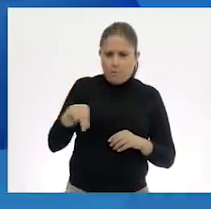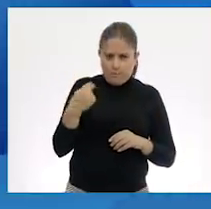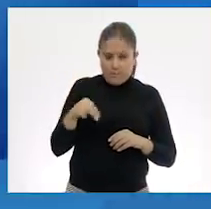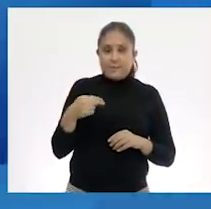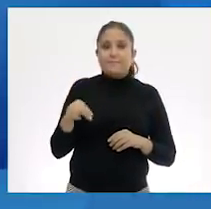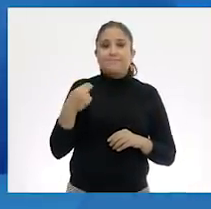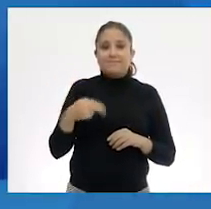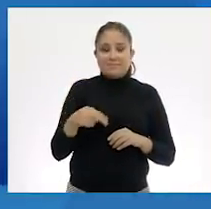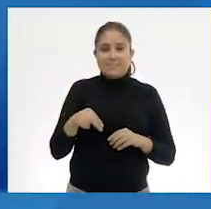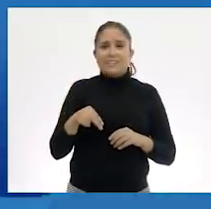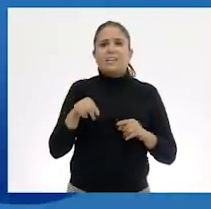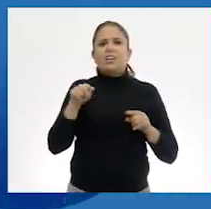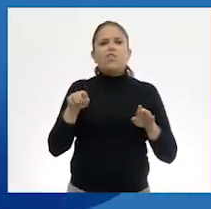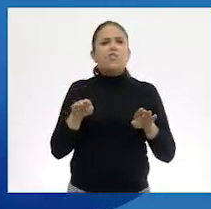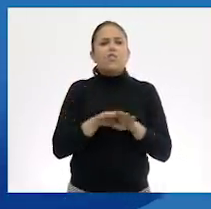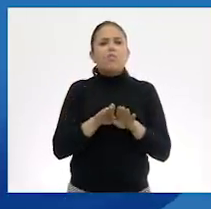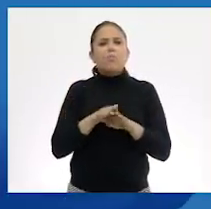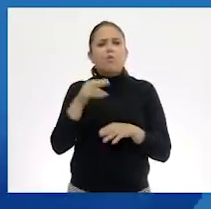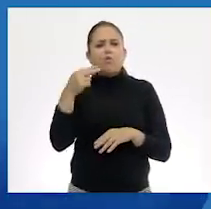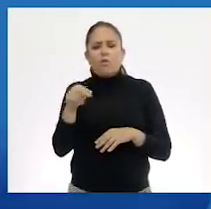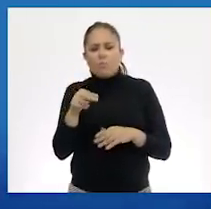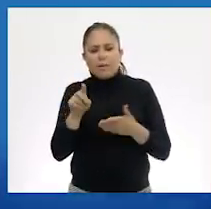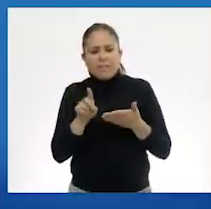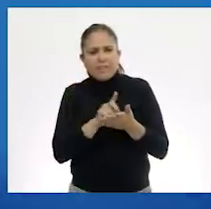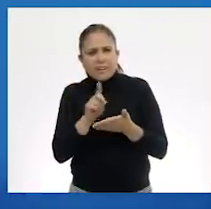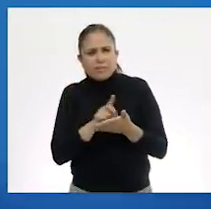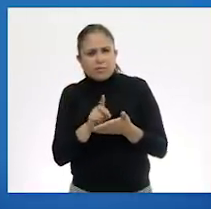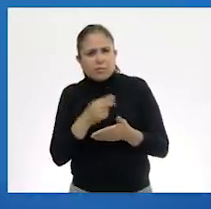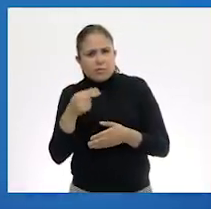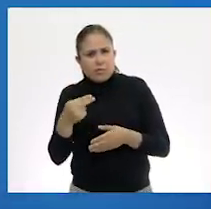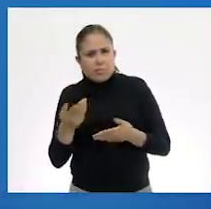es. Viene, ¿cómo viene el nombre en el directorio?